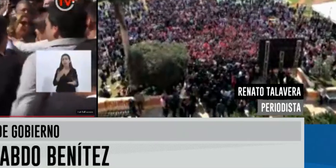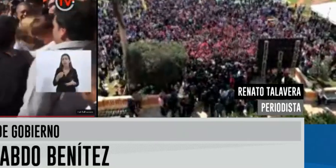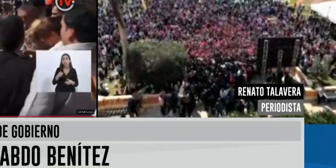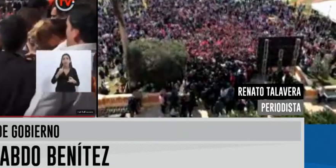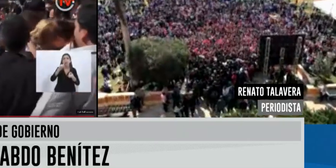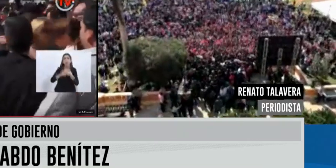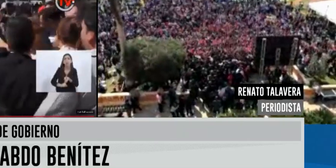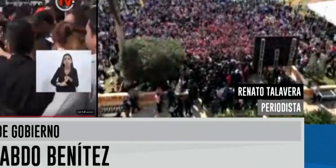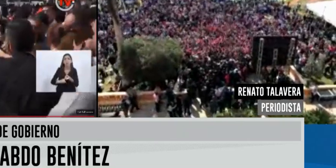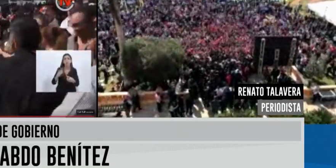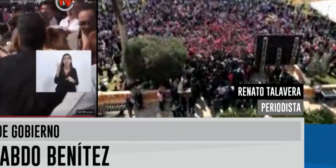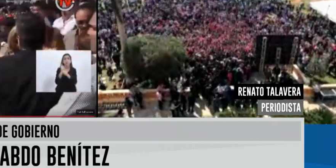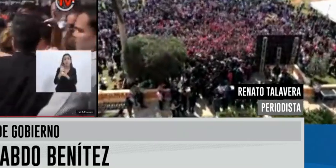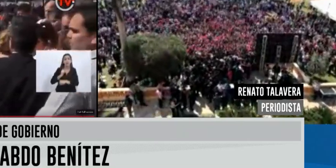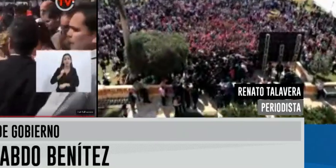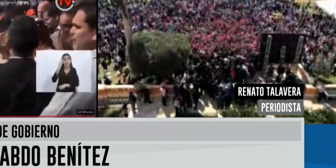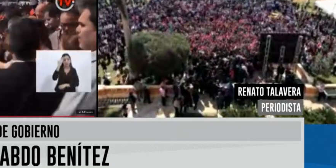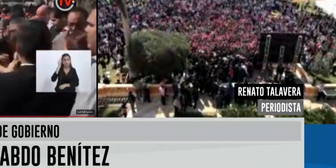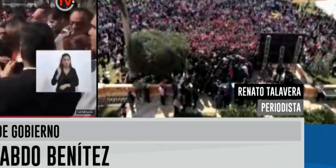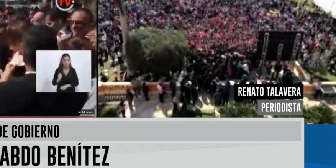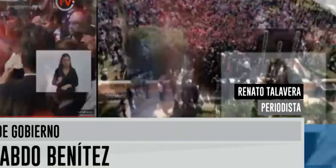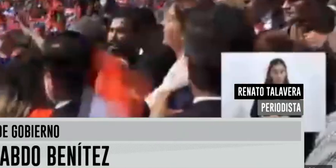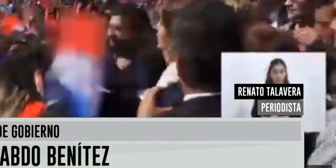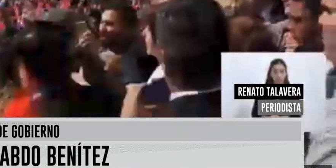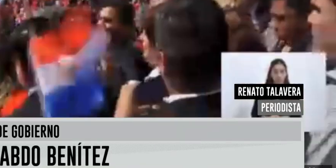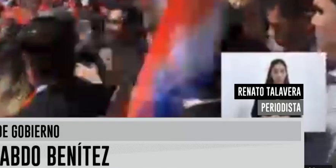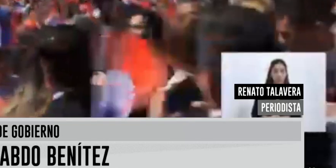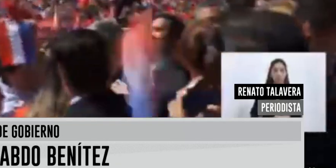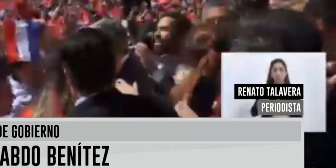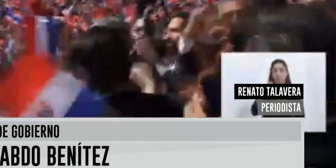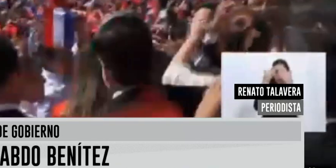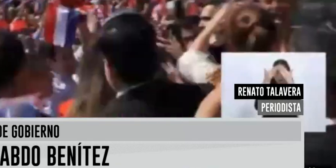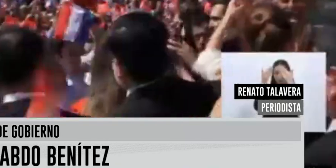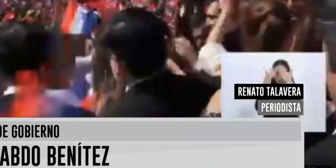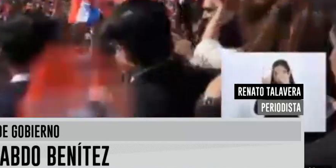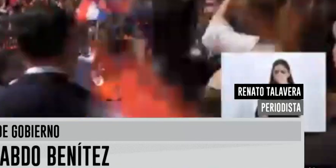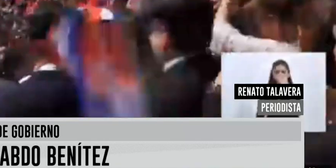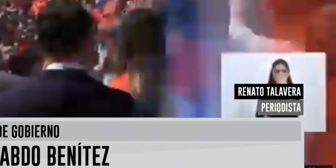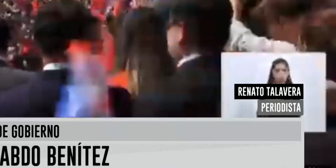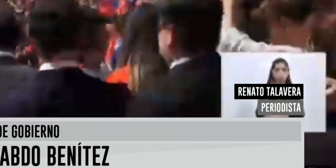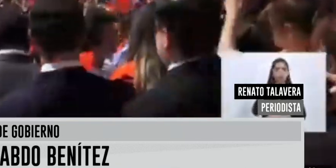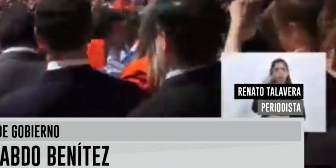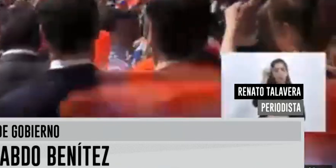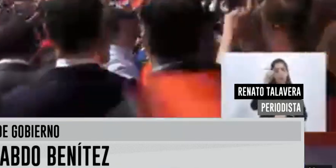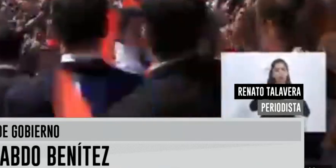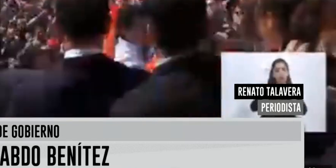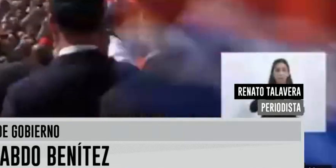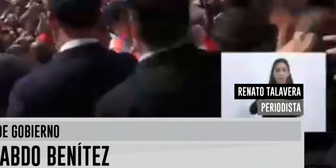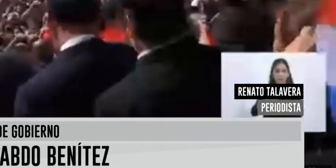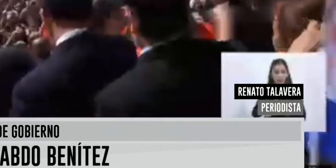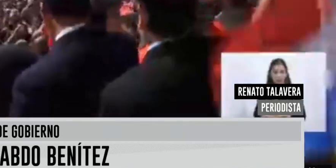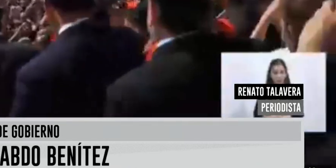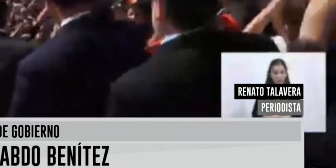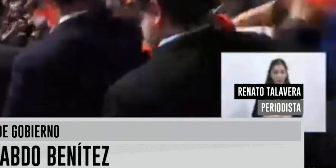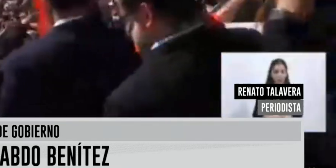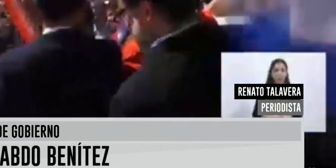fue anunciado ayer como nuevo ministro secretario en reemplazo de la señora, que en su momento sin